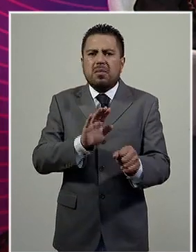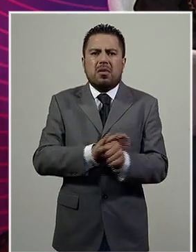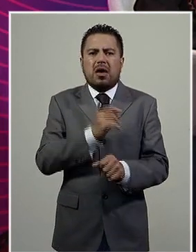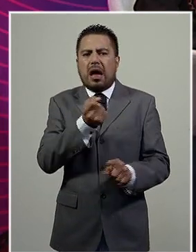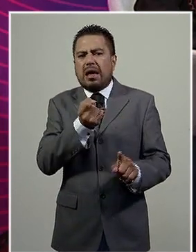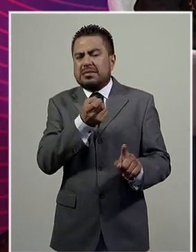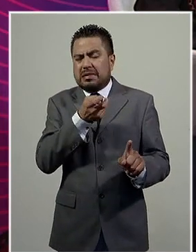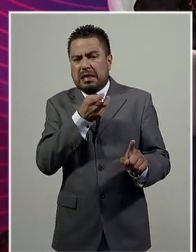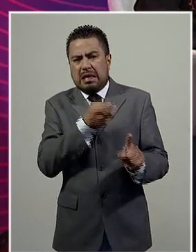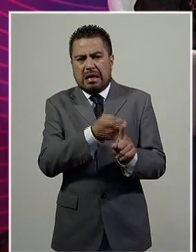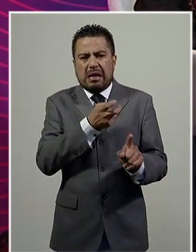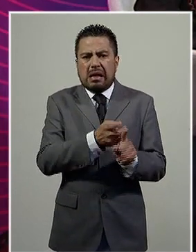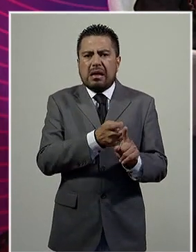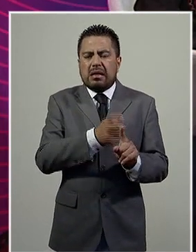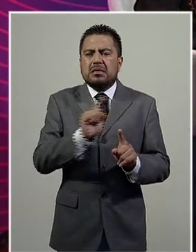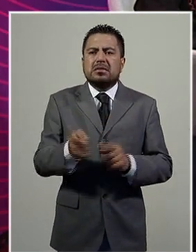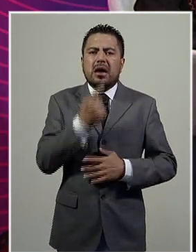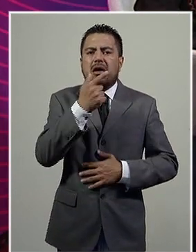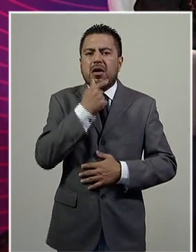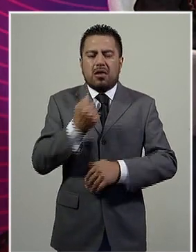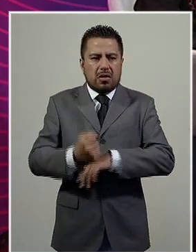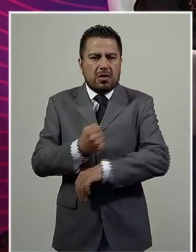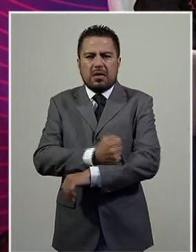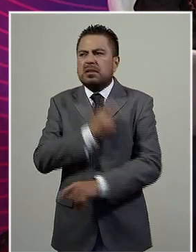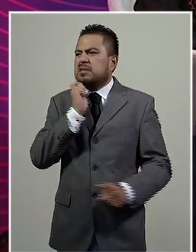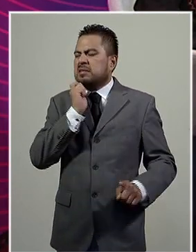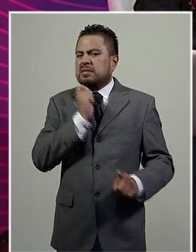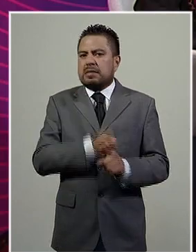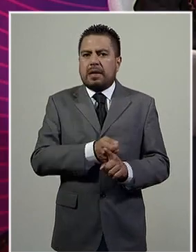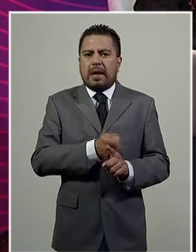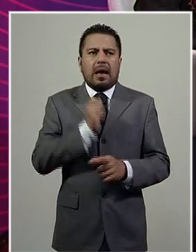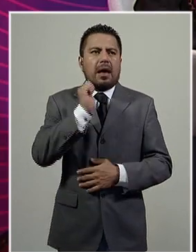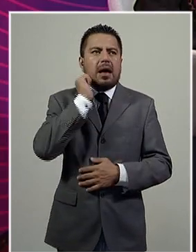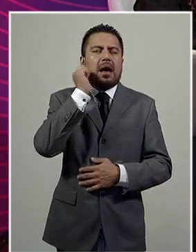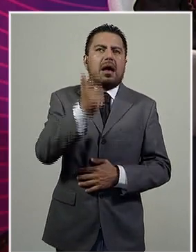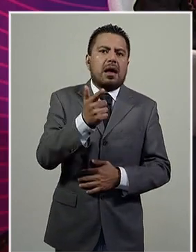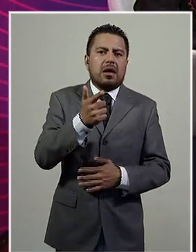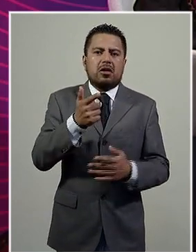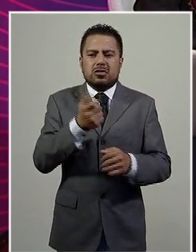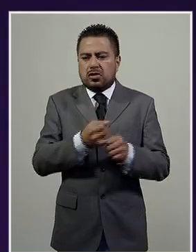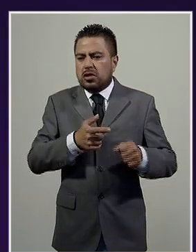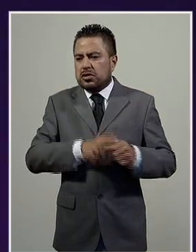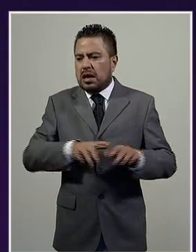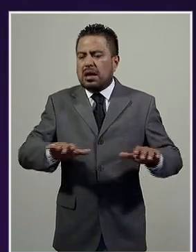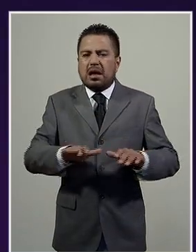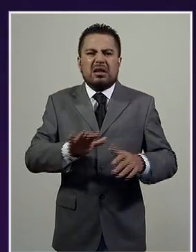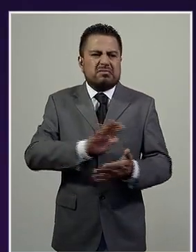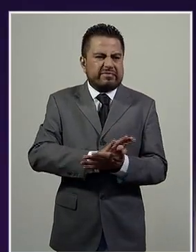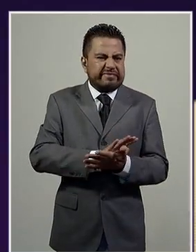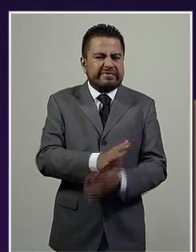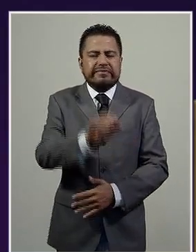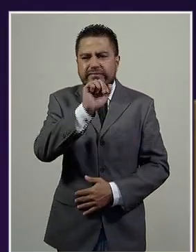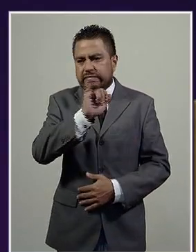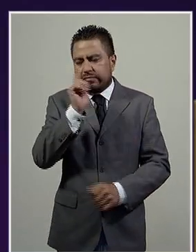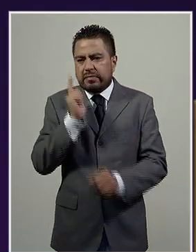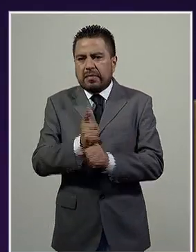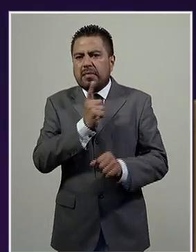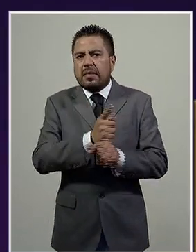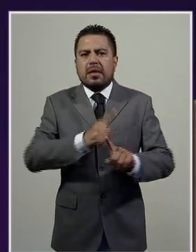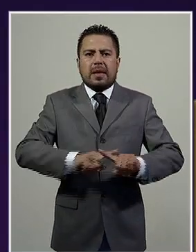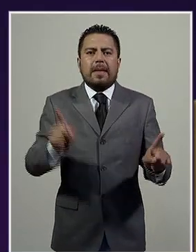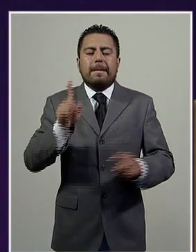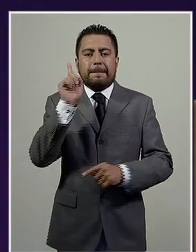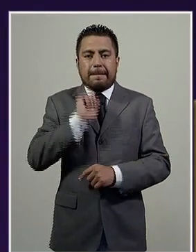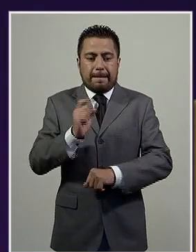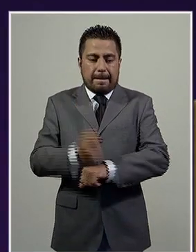cual, ser hombre con tatuaje significa algo en esta sociedad que discrimina, que ve distinto. Y